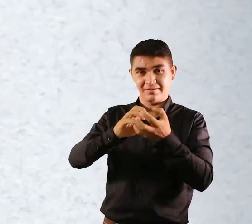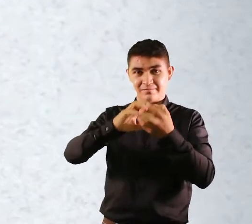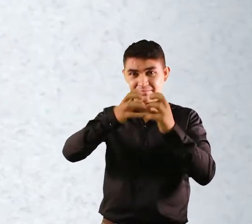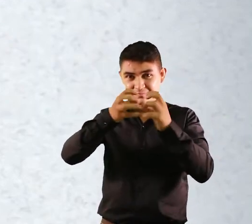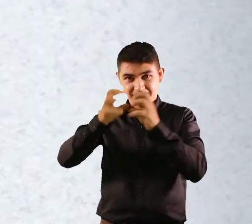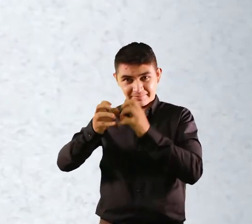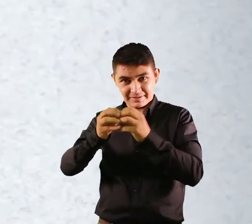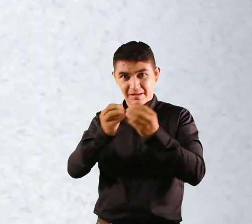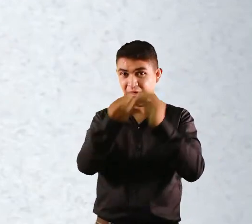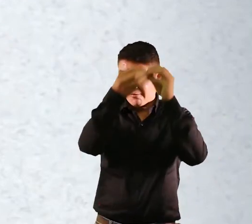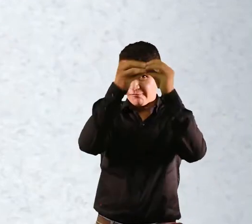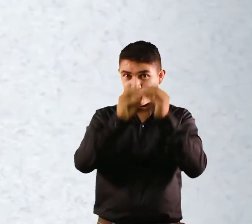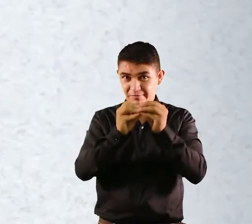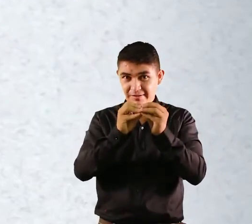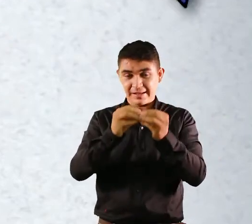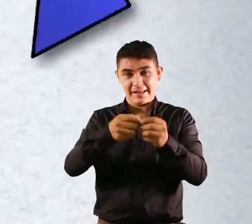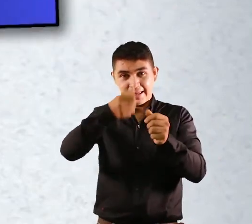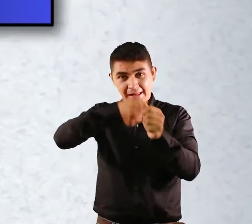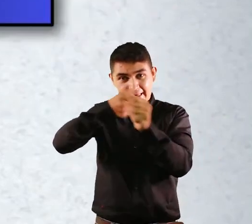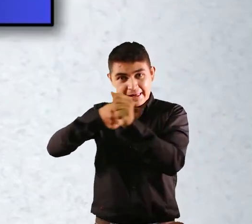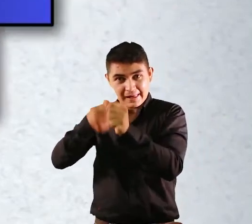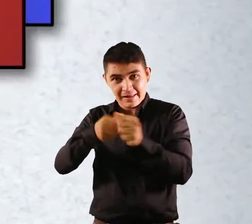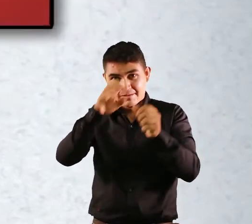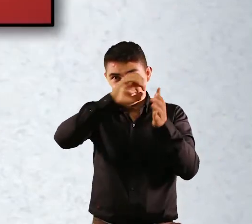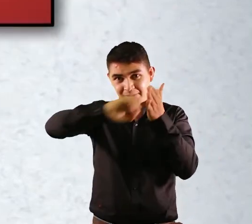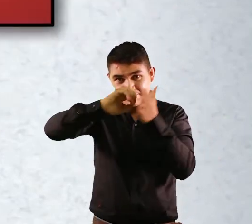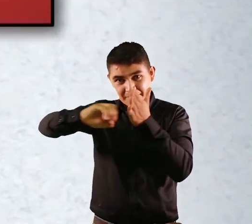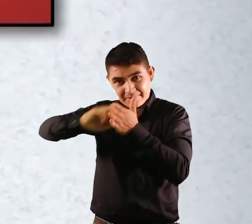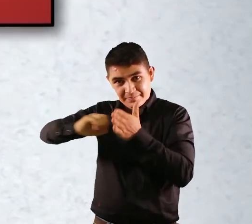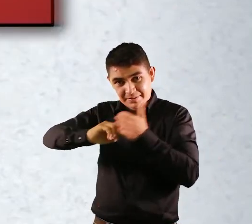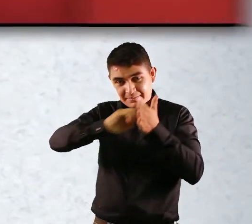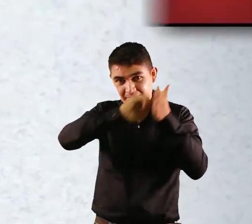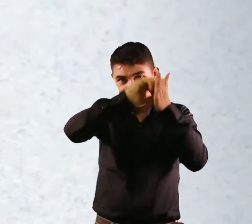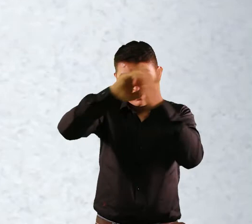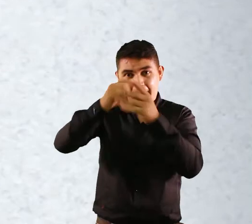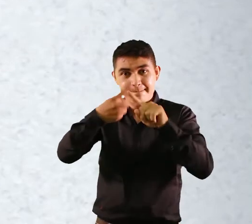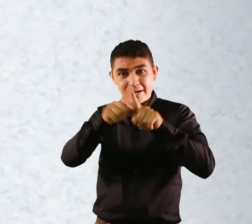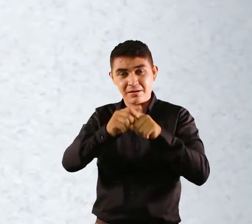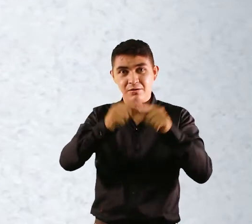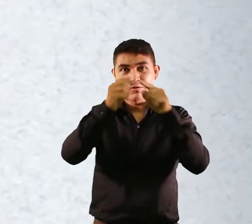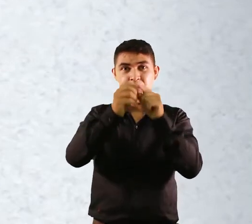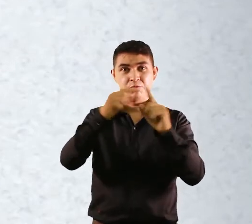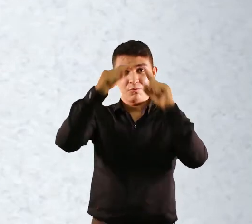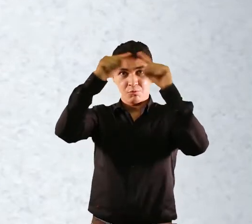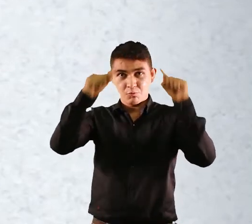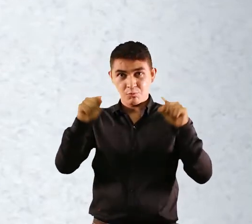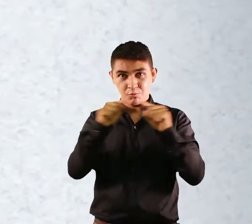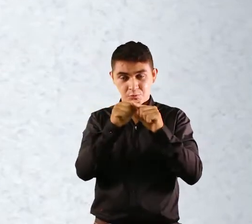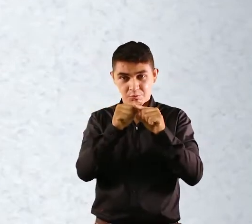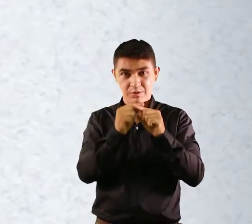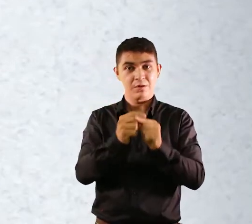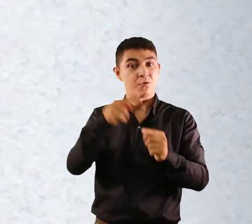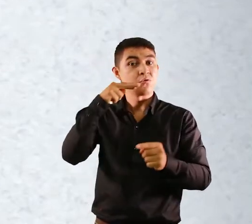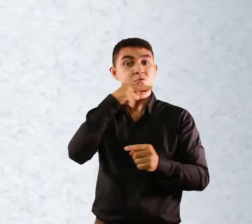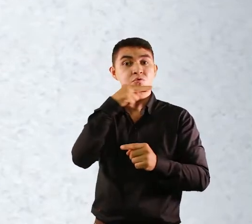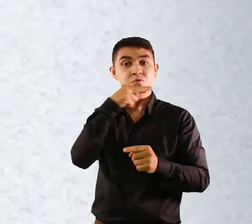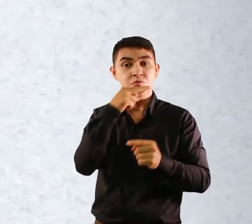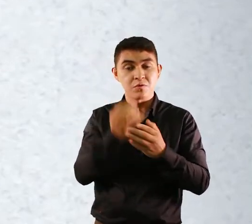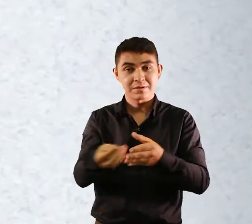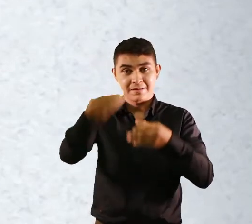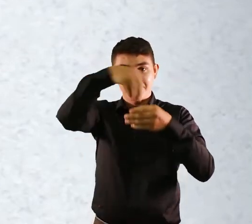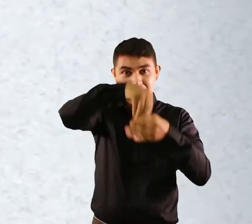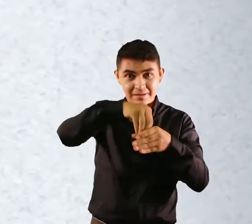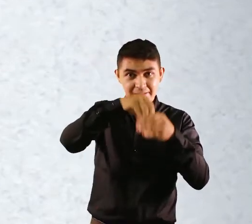cada figura se va desagregando, pero los cuadrados rojos están contenidos en el